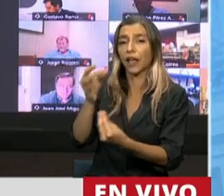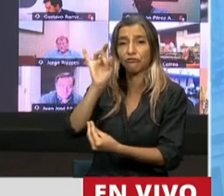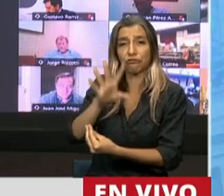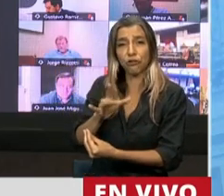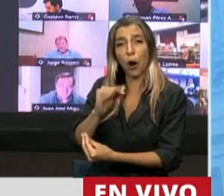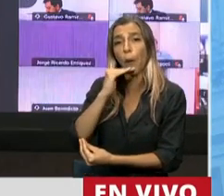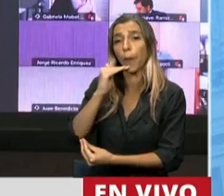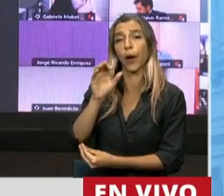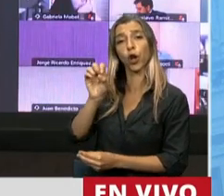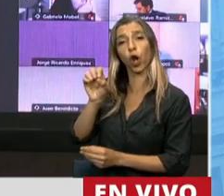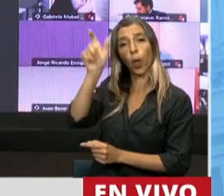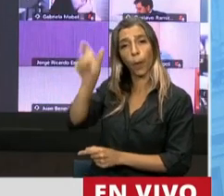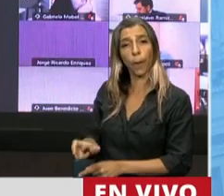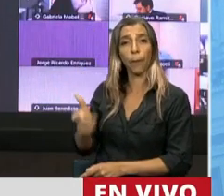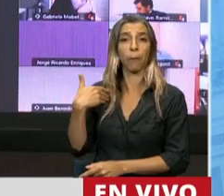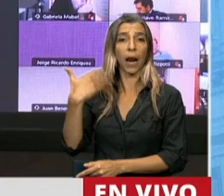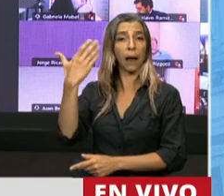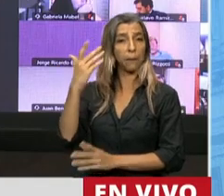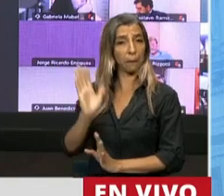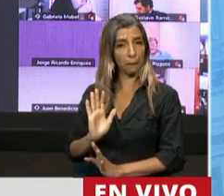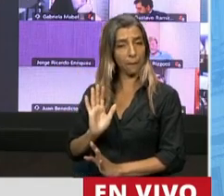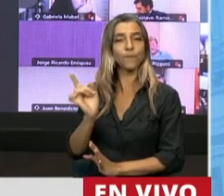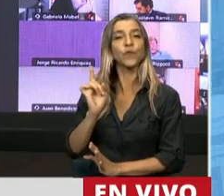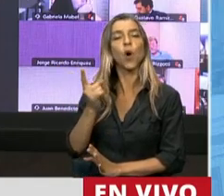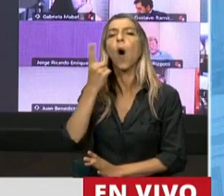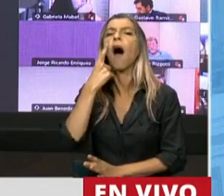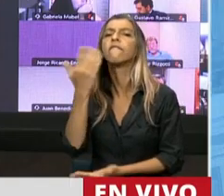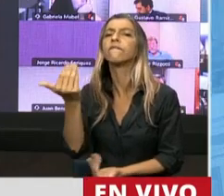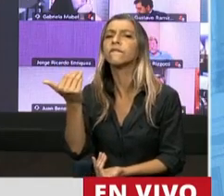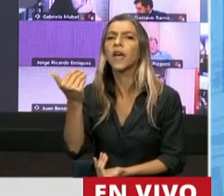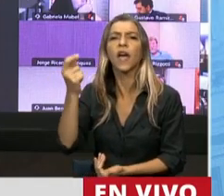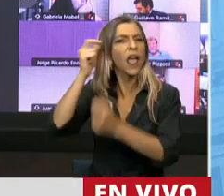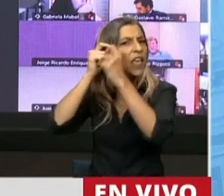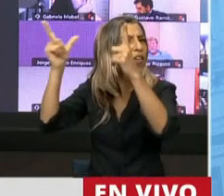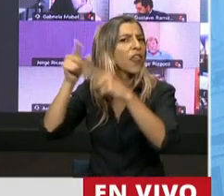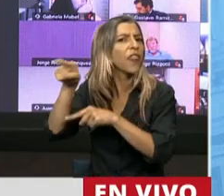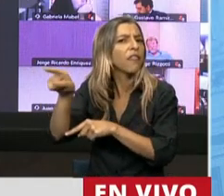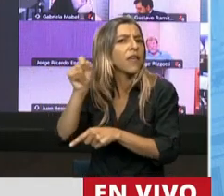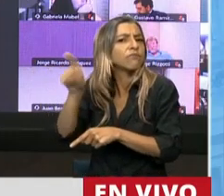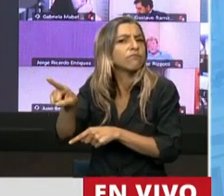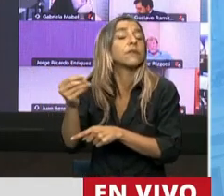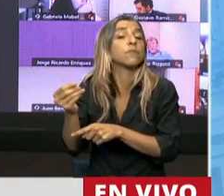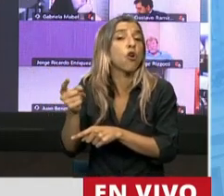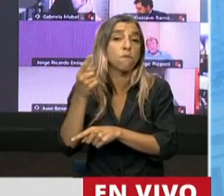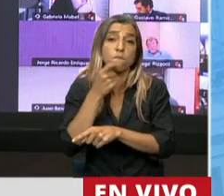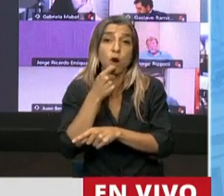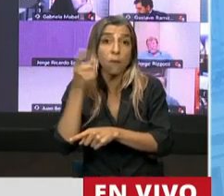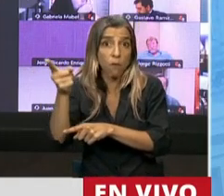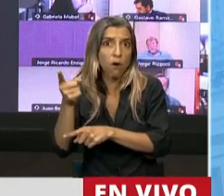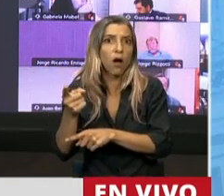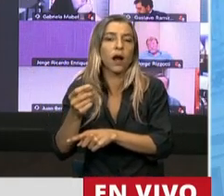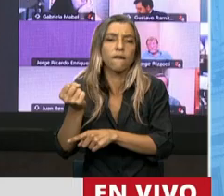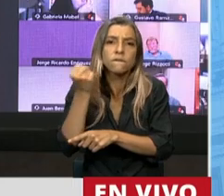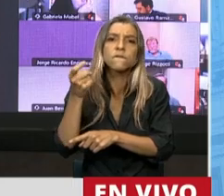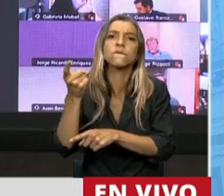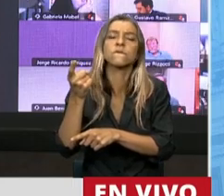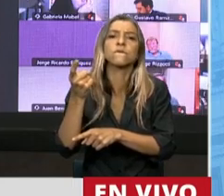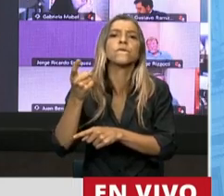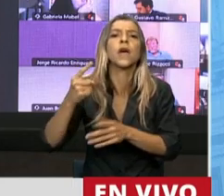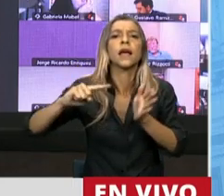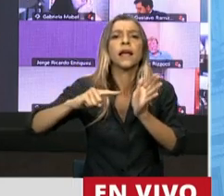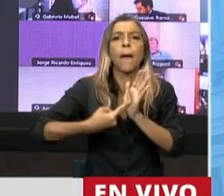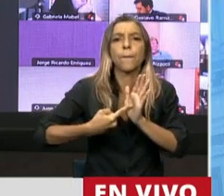discursos, sino viendo algunas de las ideas que él tenía, que decía que quería trasladar la capital nacional